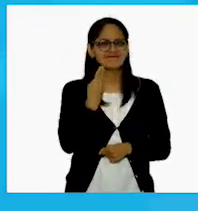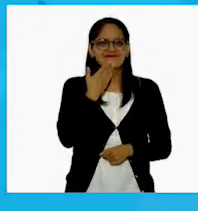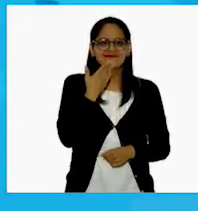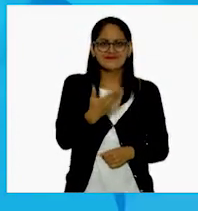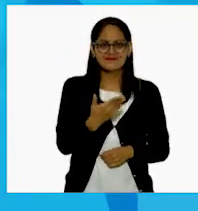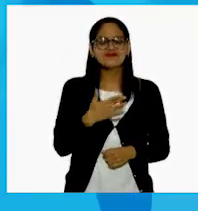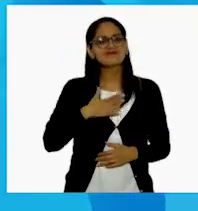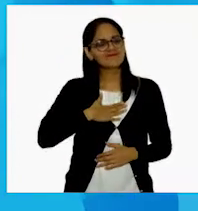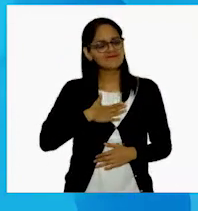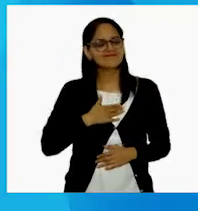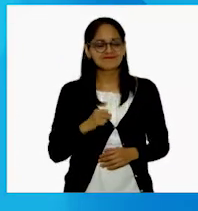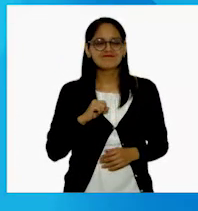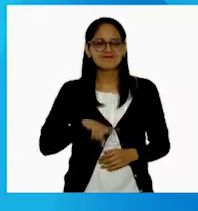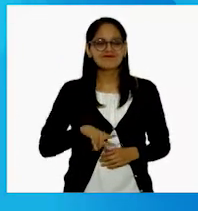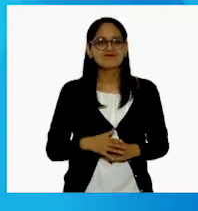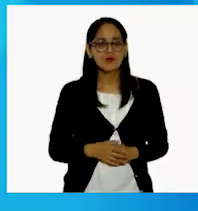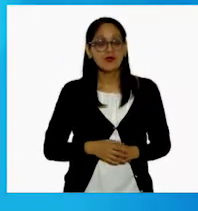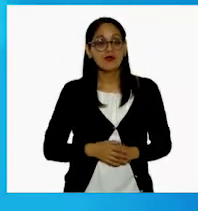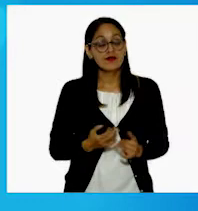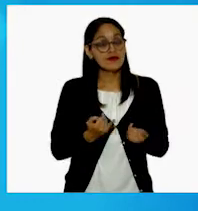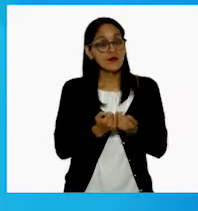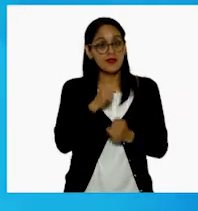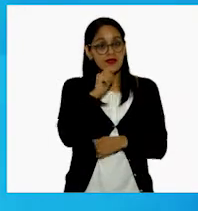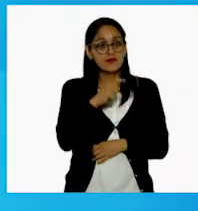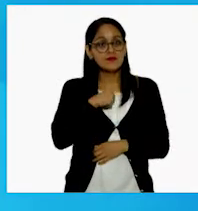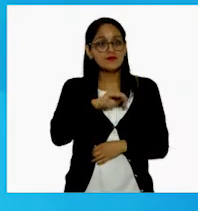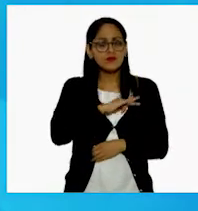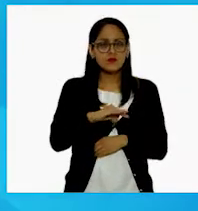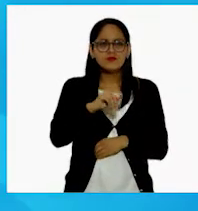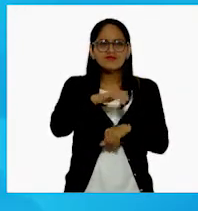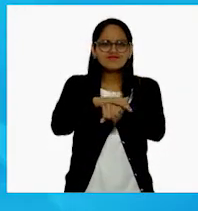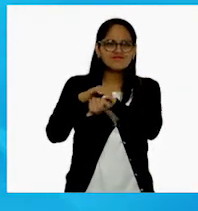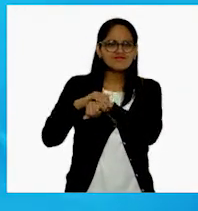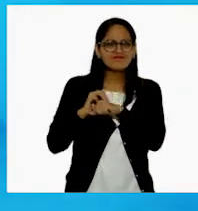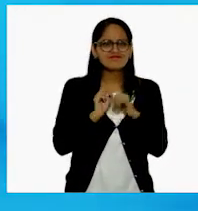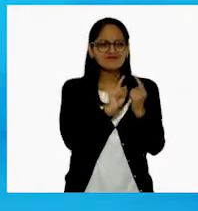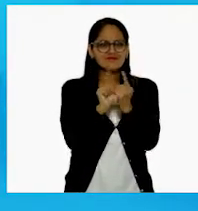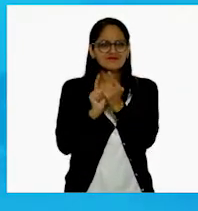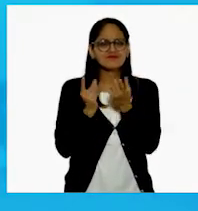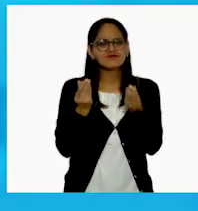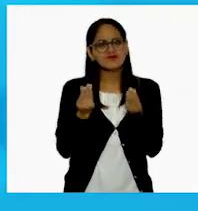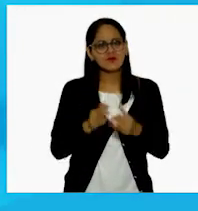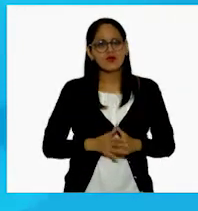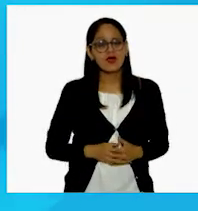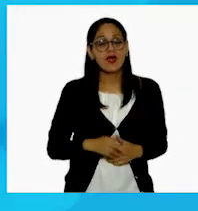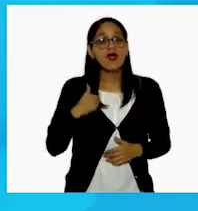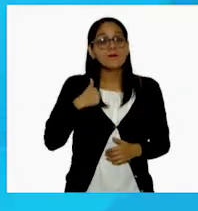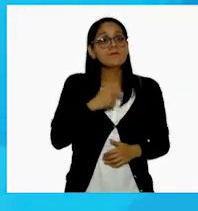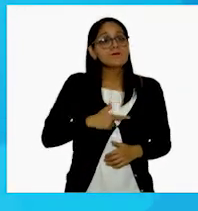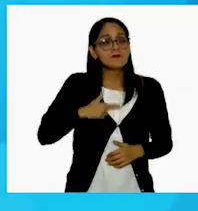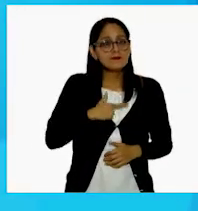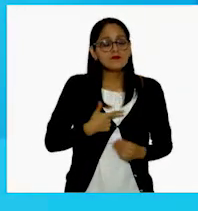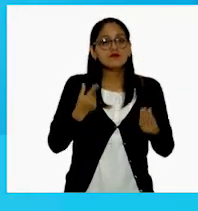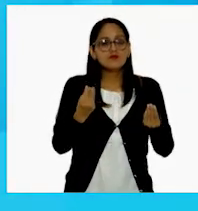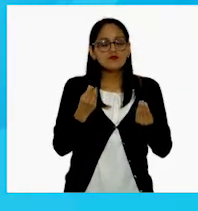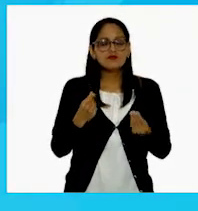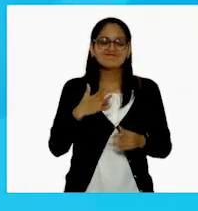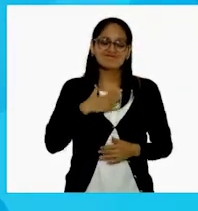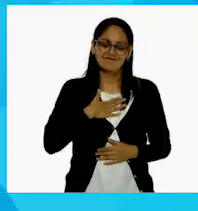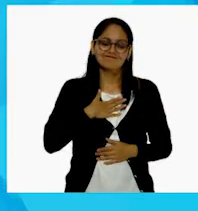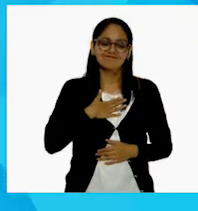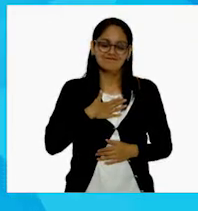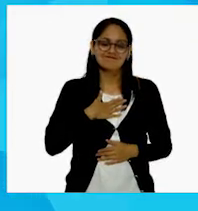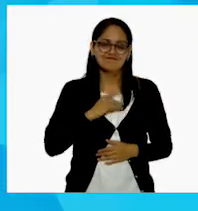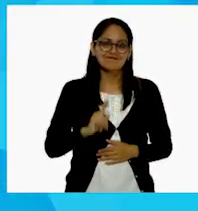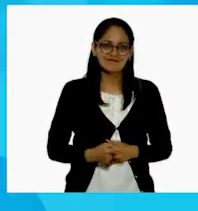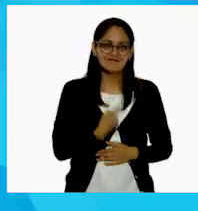bien conmigo mismo. Y puedo tener muchos amigos. Me gusta mucho como soy.